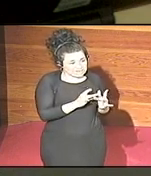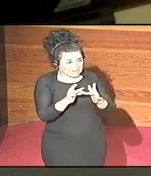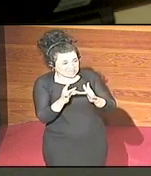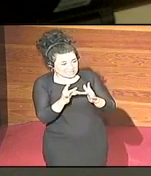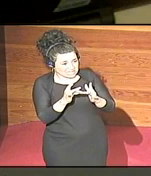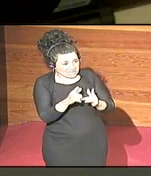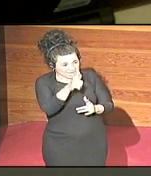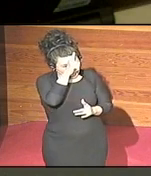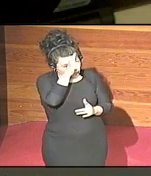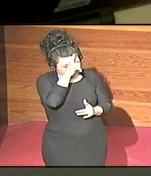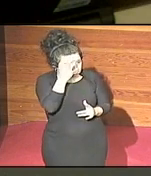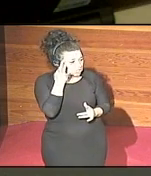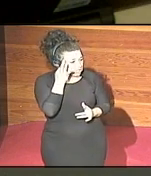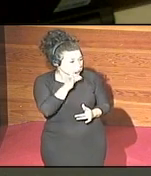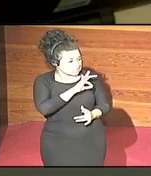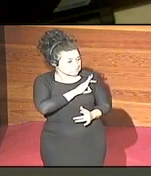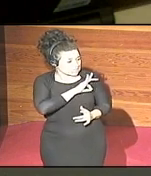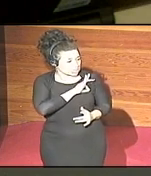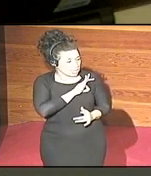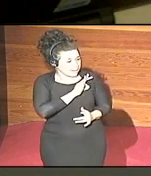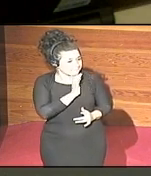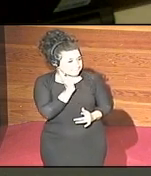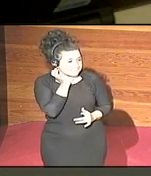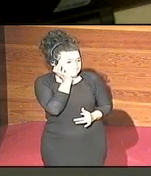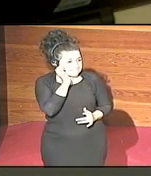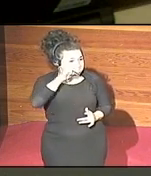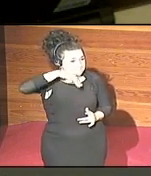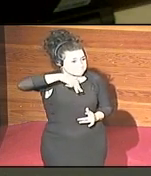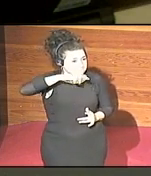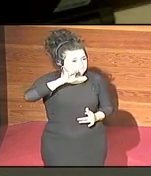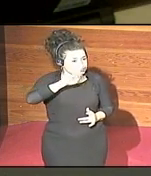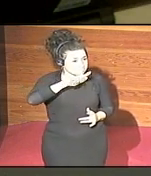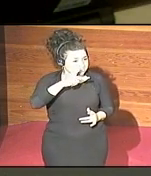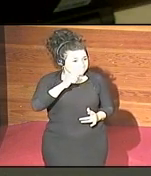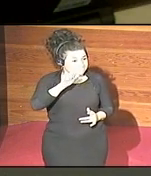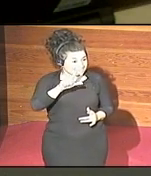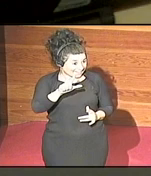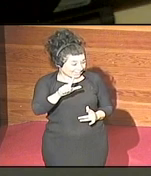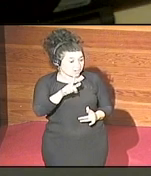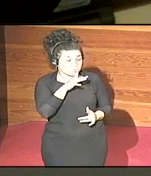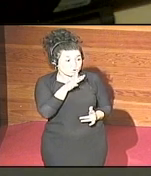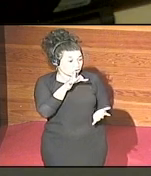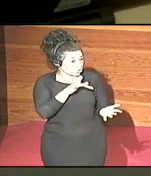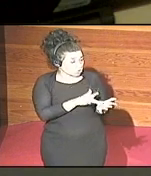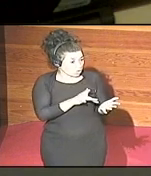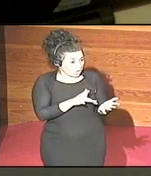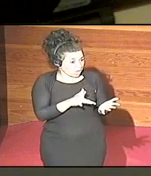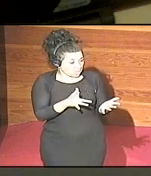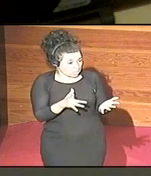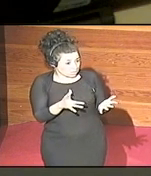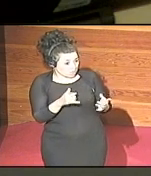caso la señora Merkel, del peligro de poner, de hecho, pues todas las